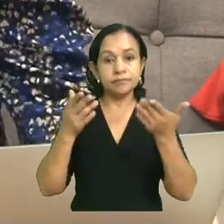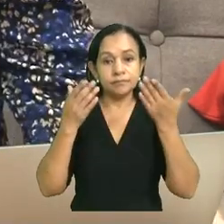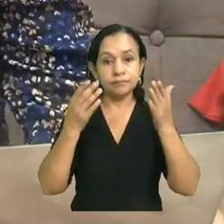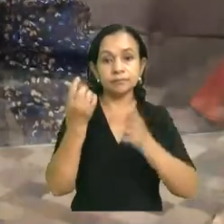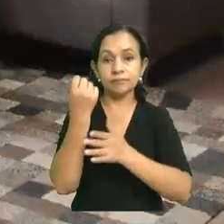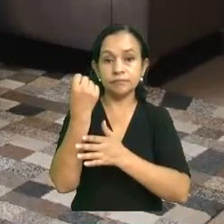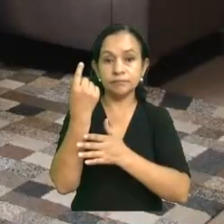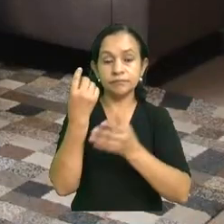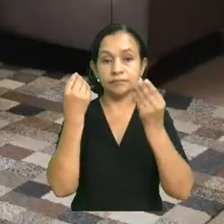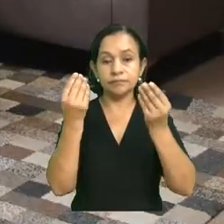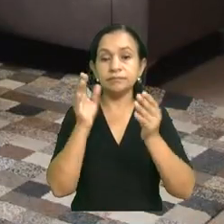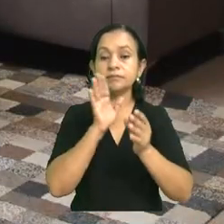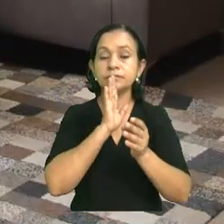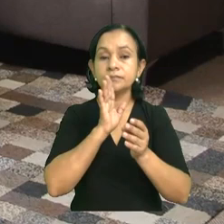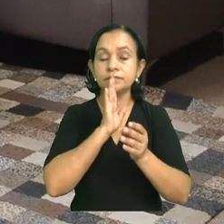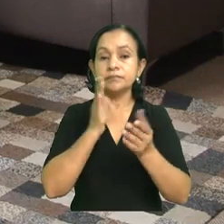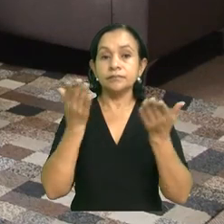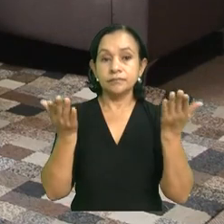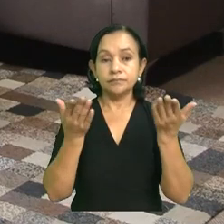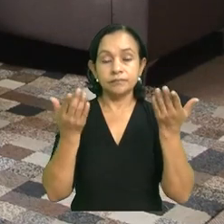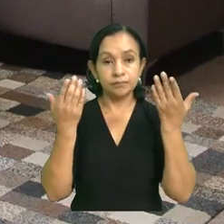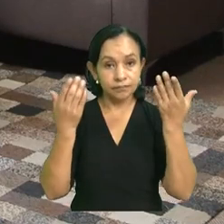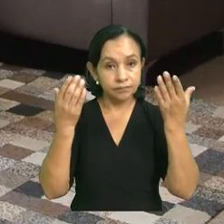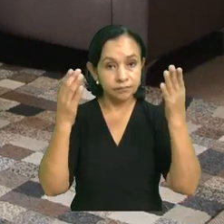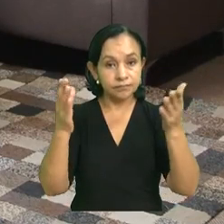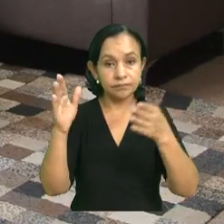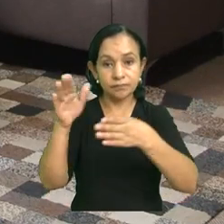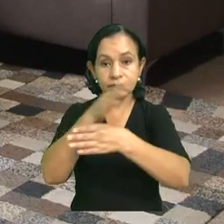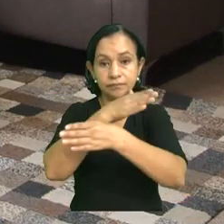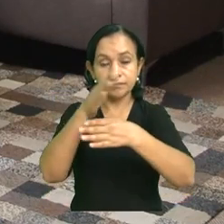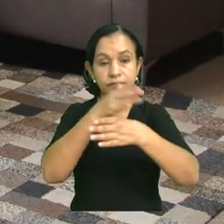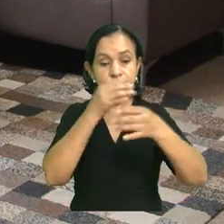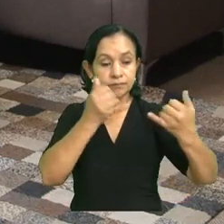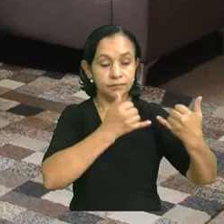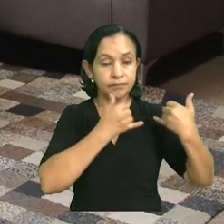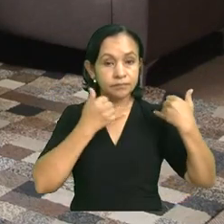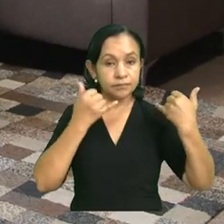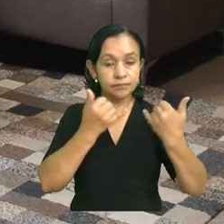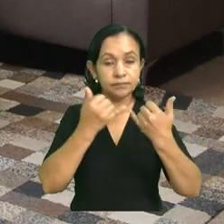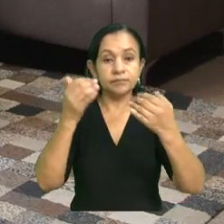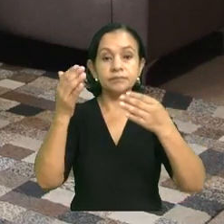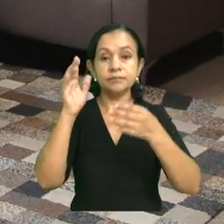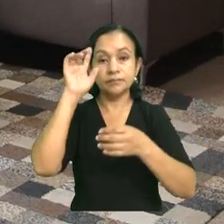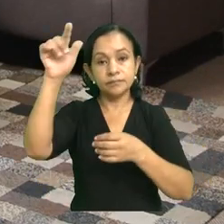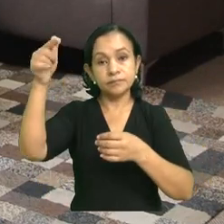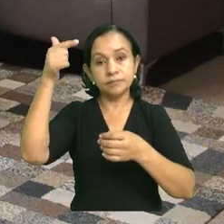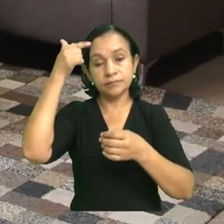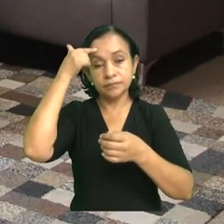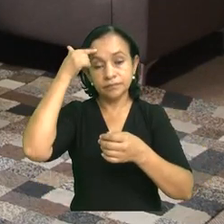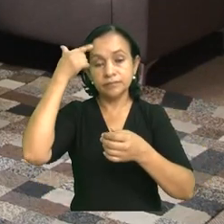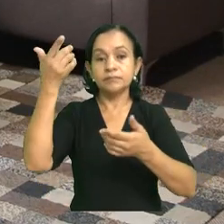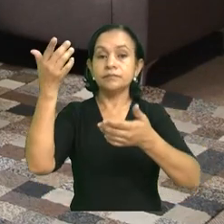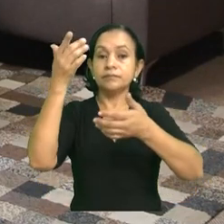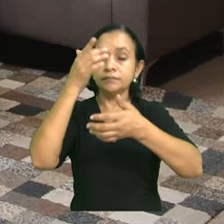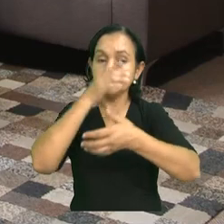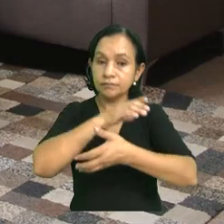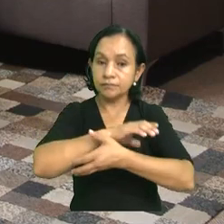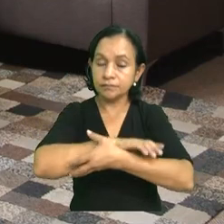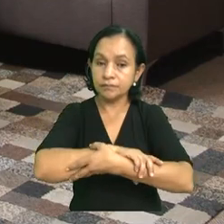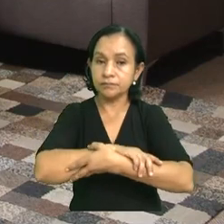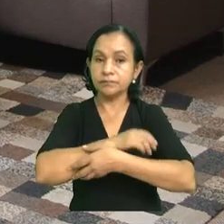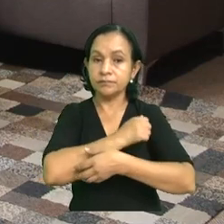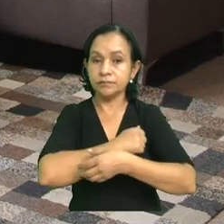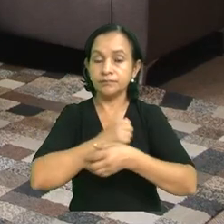falta... Sí. Mucho que conversar, claro, multiplicado todas las instituciones del gobierno de Reconciliación y Unidad Nacional, en este caso el INIFON,